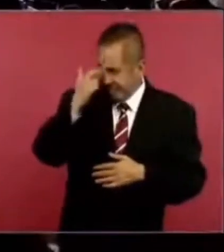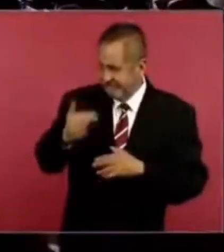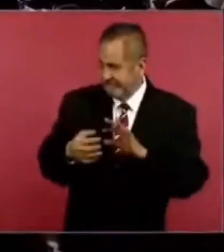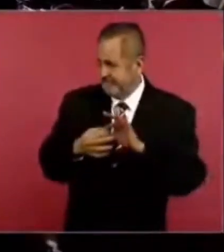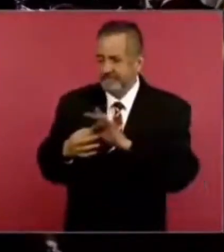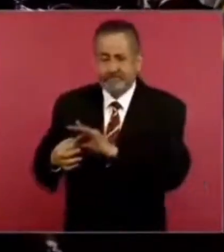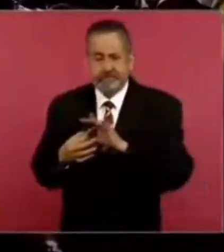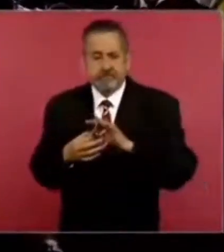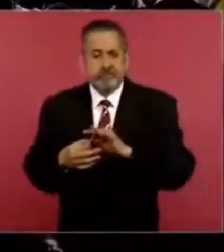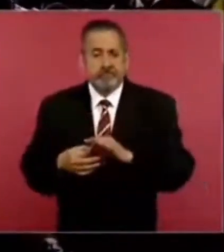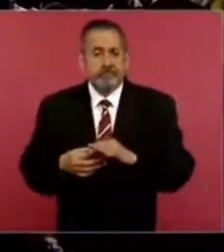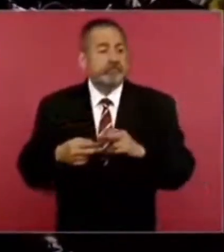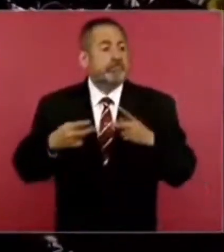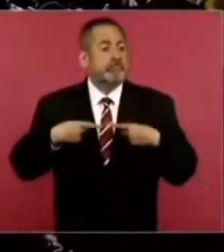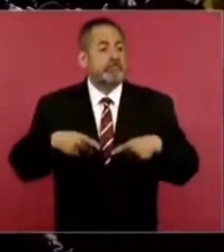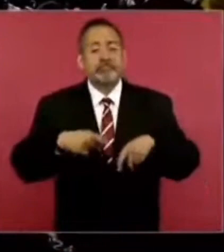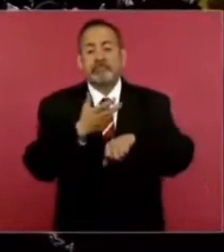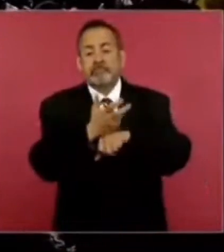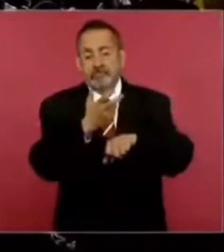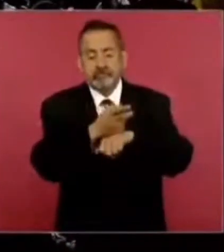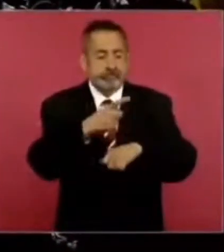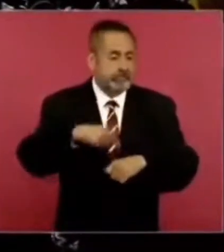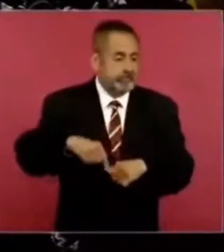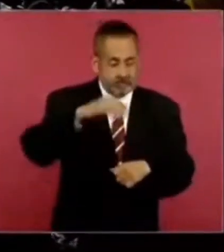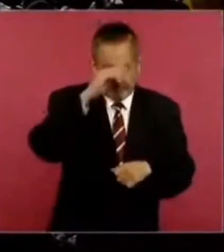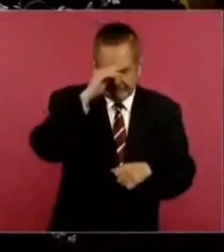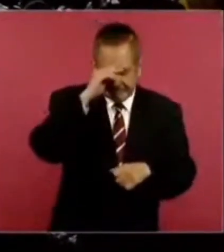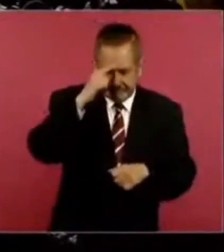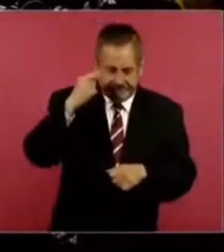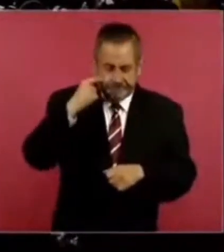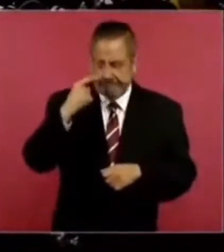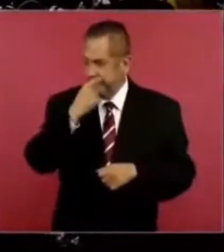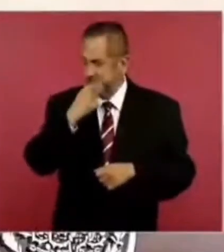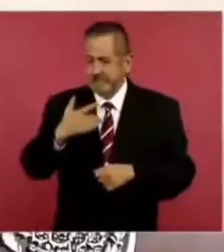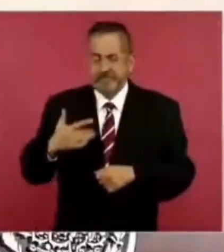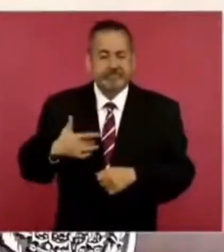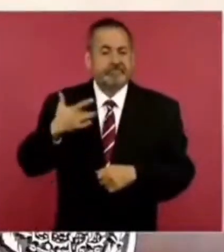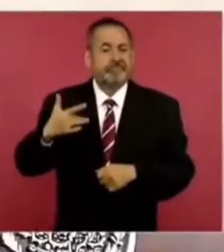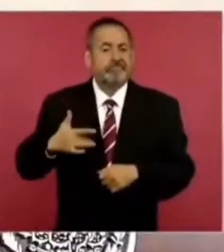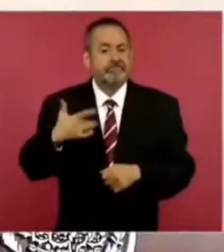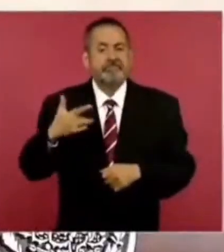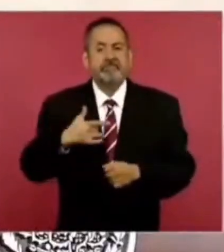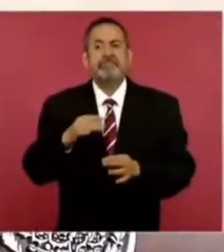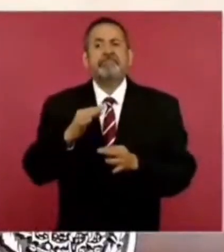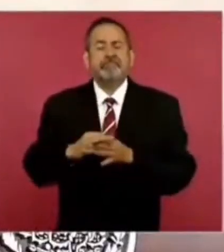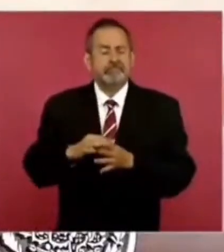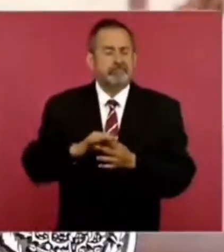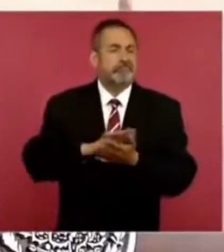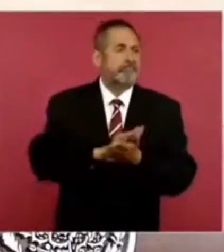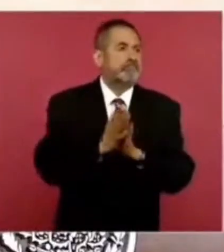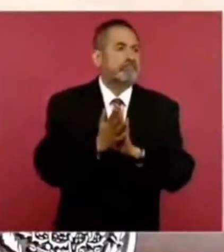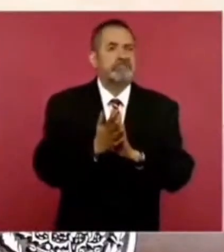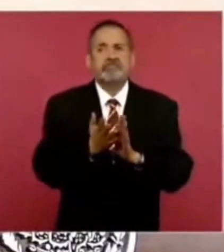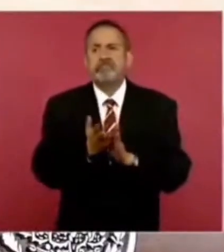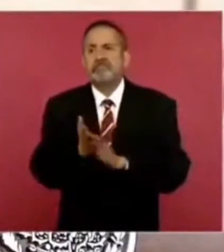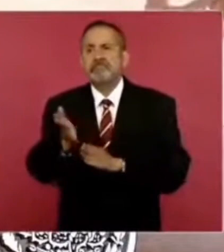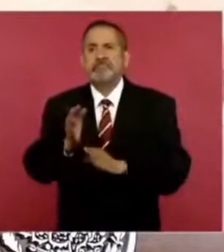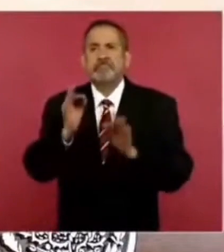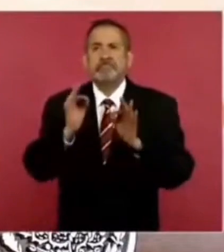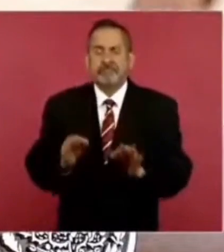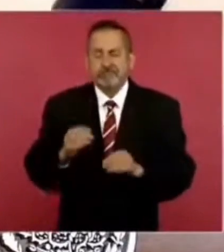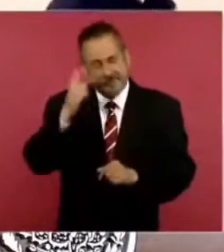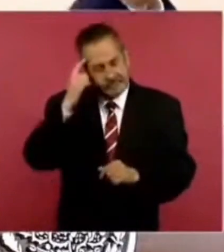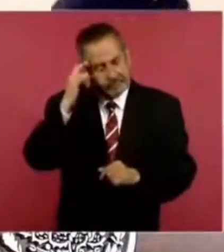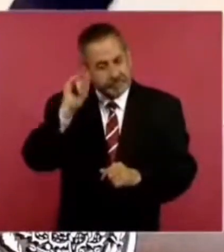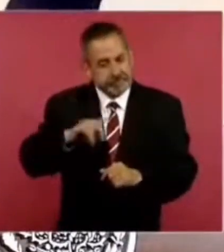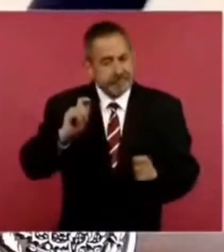llevando a cabo una toma de conciencia para que cambien